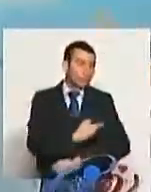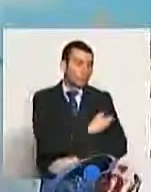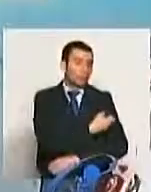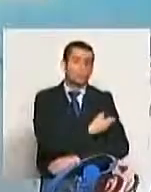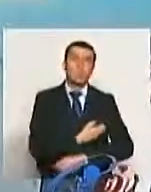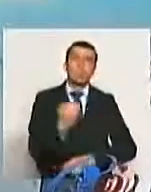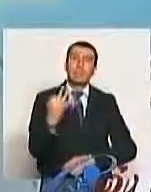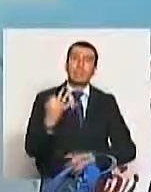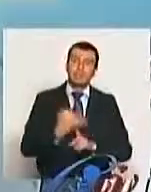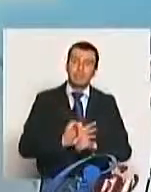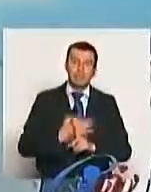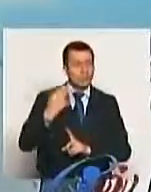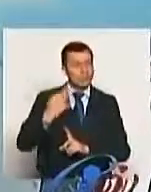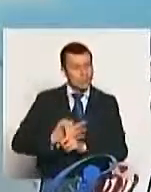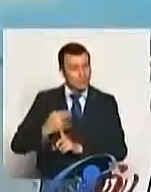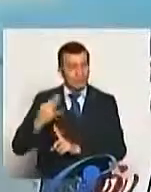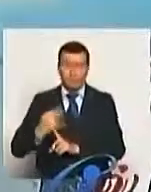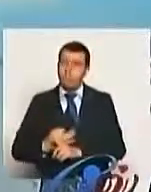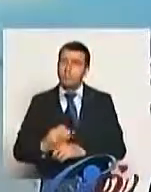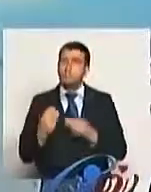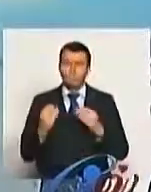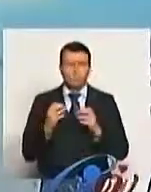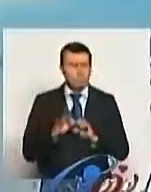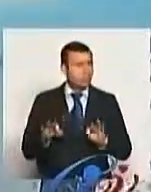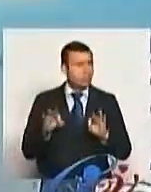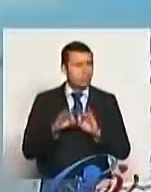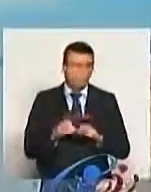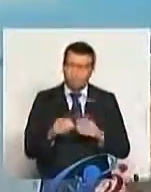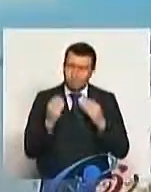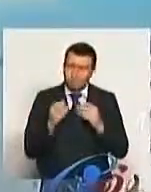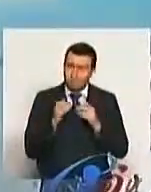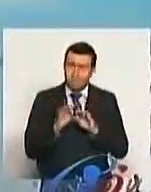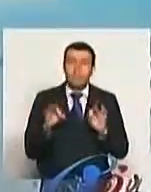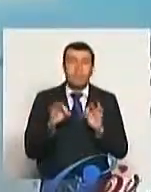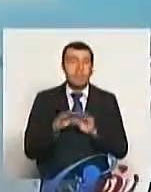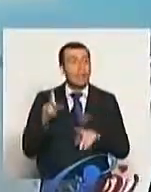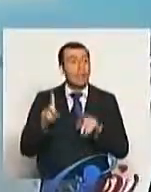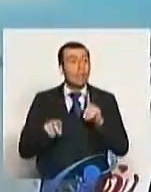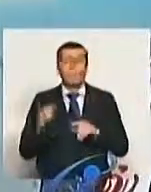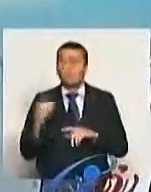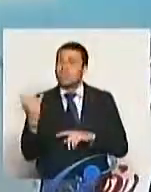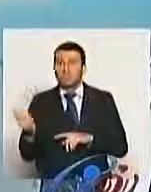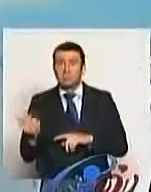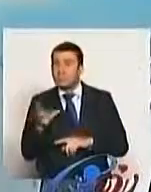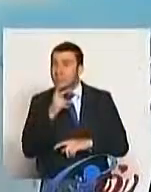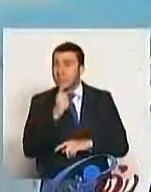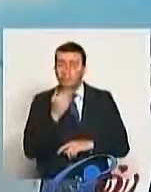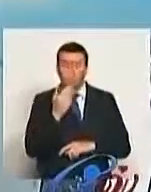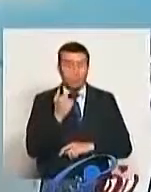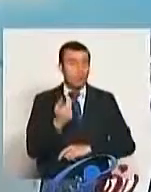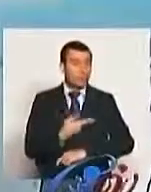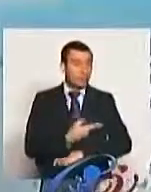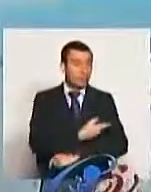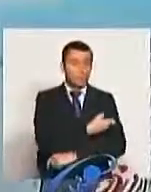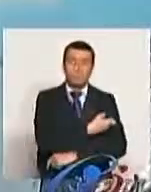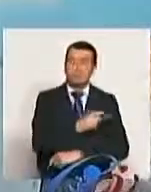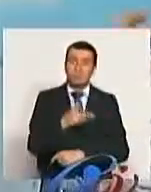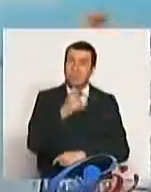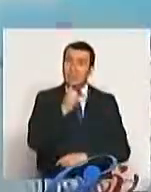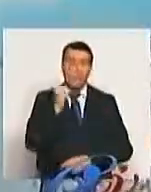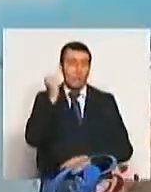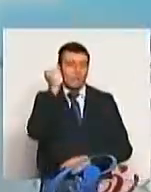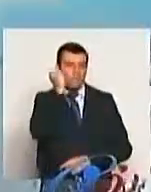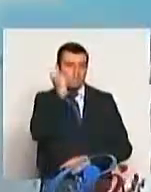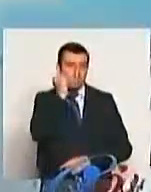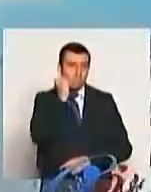3 meses. Es muy efectiva, es altamente efectiva. En la mayoría de las pacientes no menstruan mientras están planificando con esta inyección. Algunas